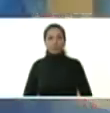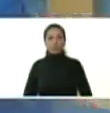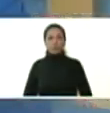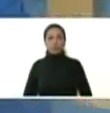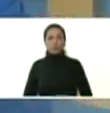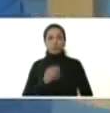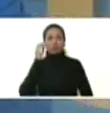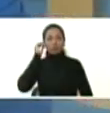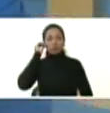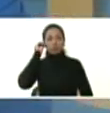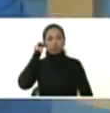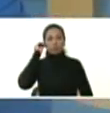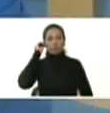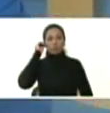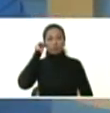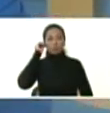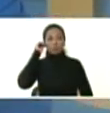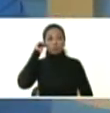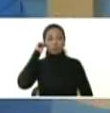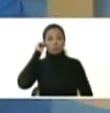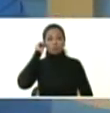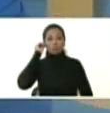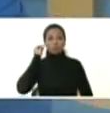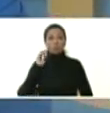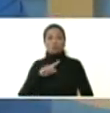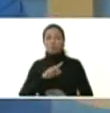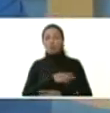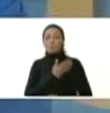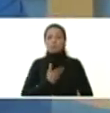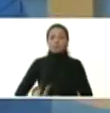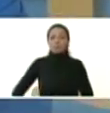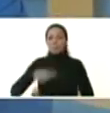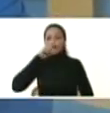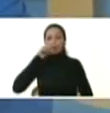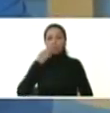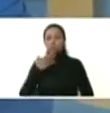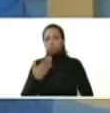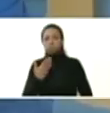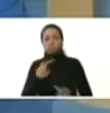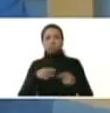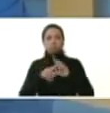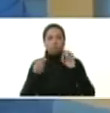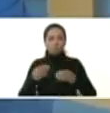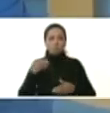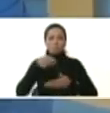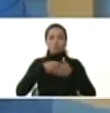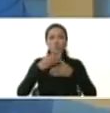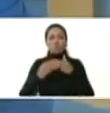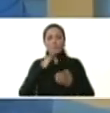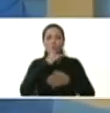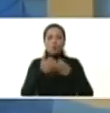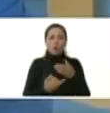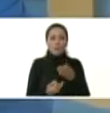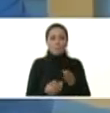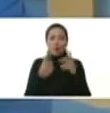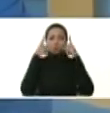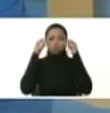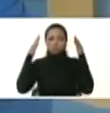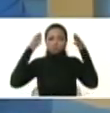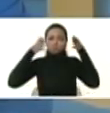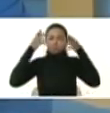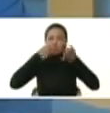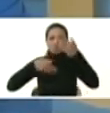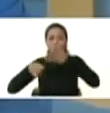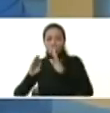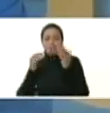la consideración del ciudadano presidente de la República Bolivariana de Venezuela, Nicolás Maduro Moros, la instalación del programa de capacitación de